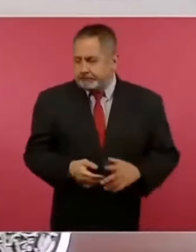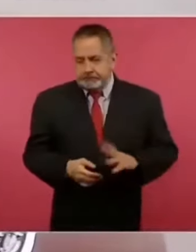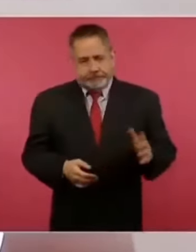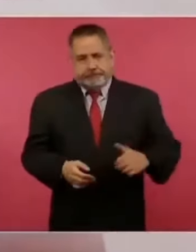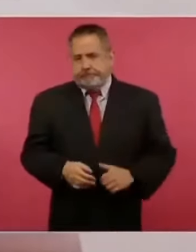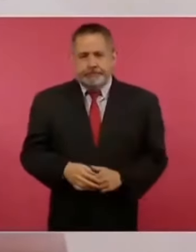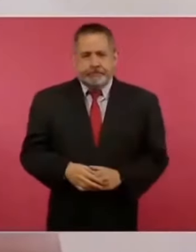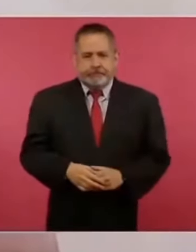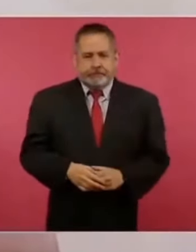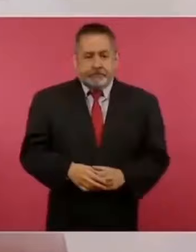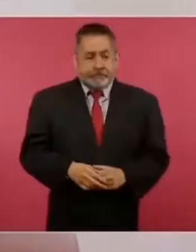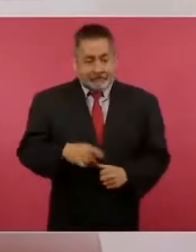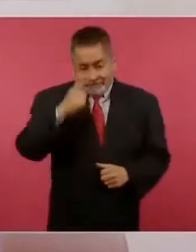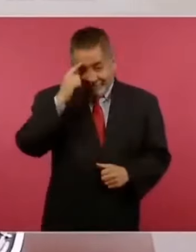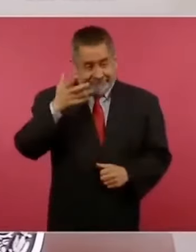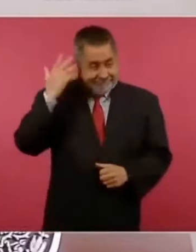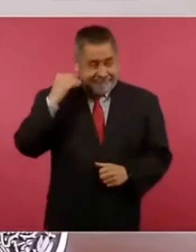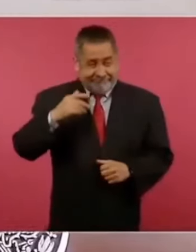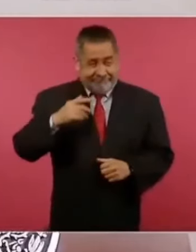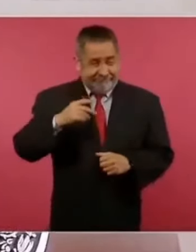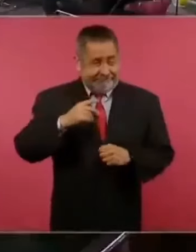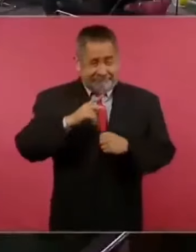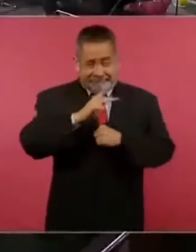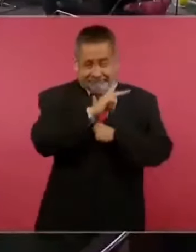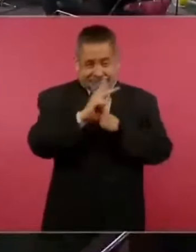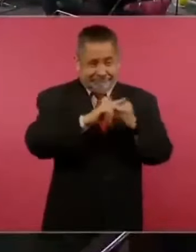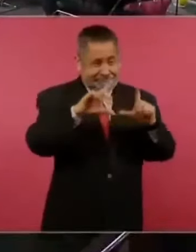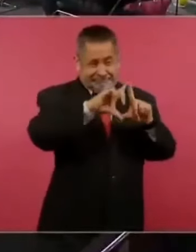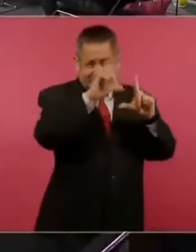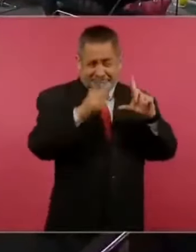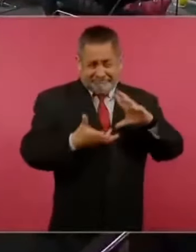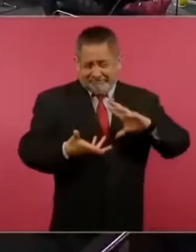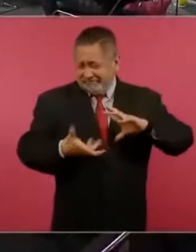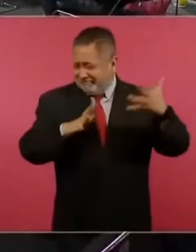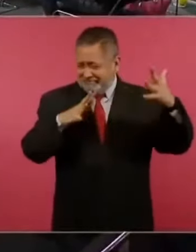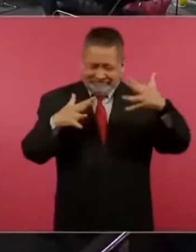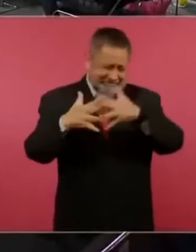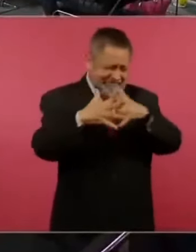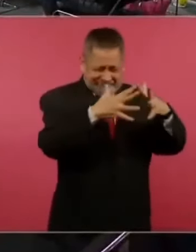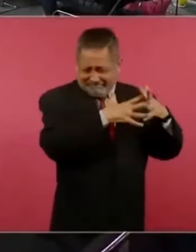estaba el país en una situación tremenda,